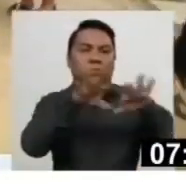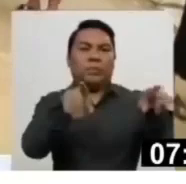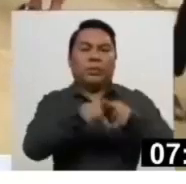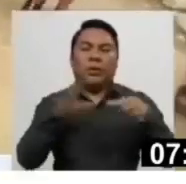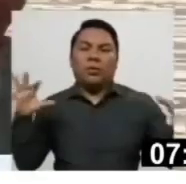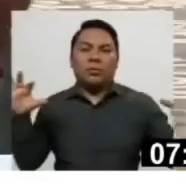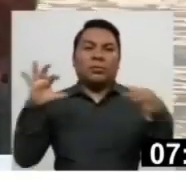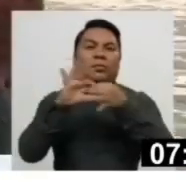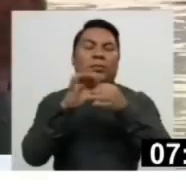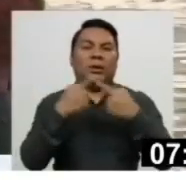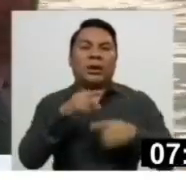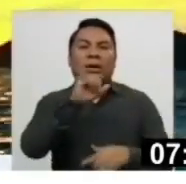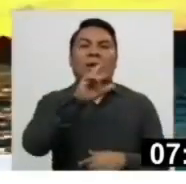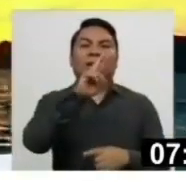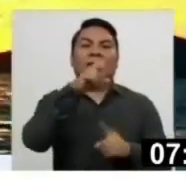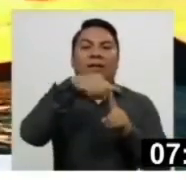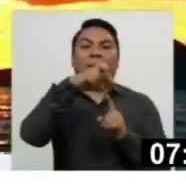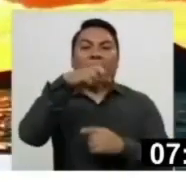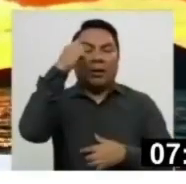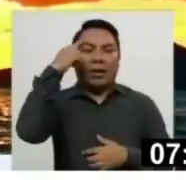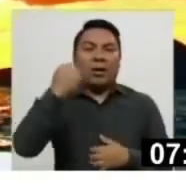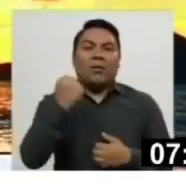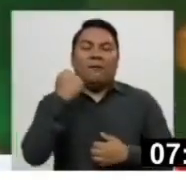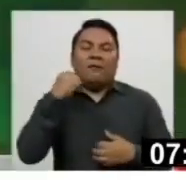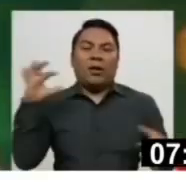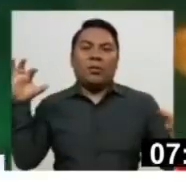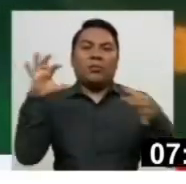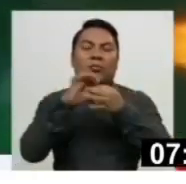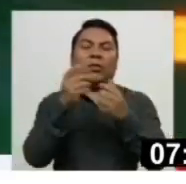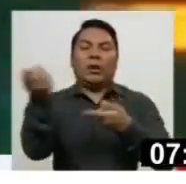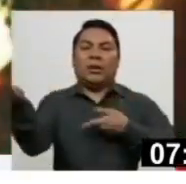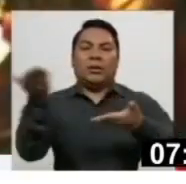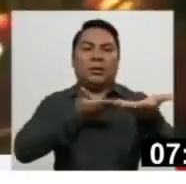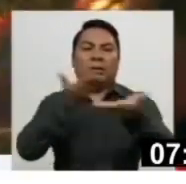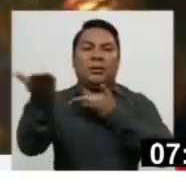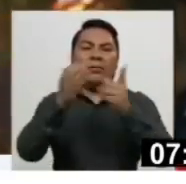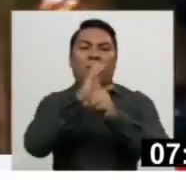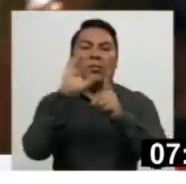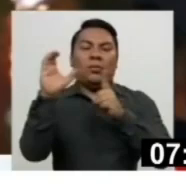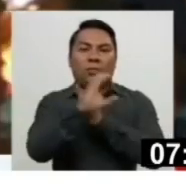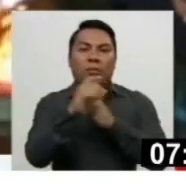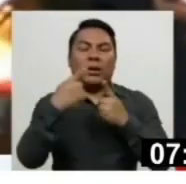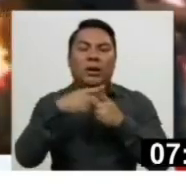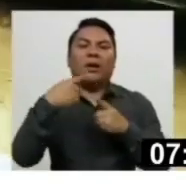IRTP es regular. Asimismo, se afirma que TV Perú continuará brindando espacios sin